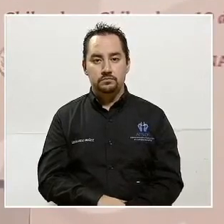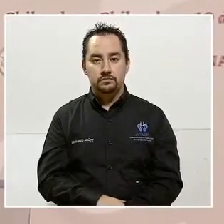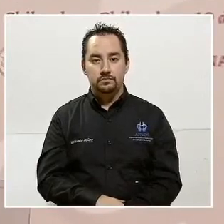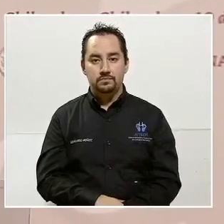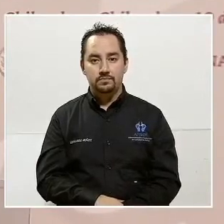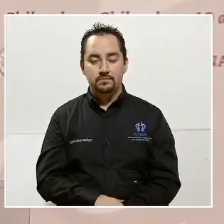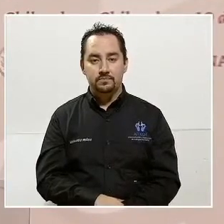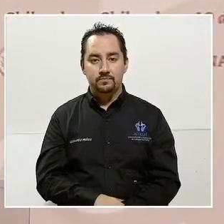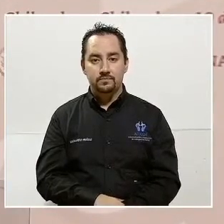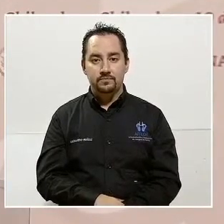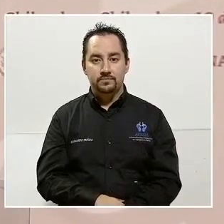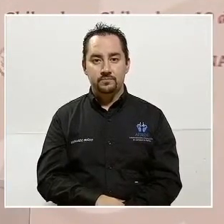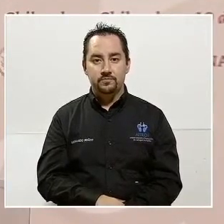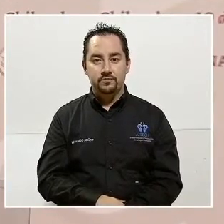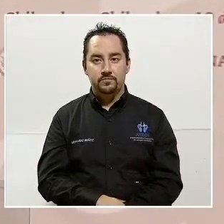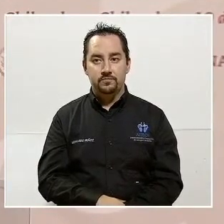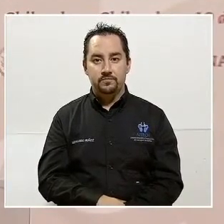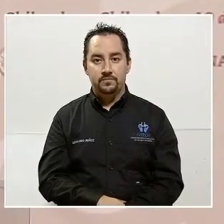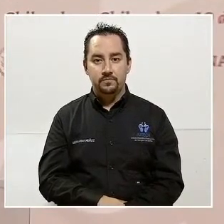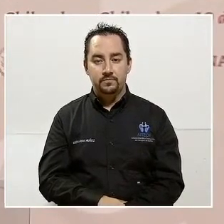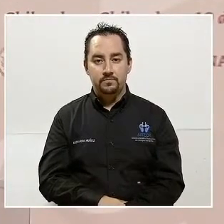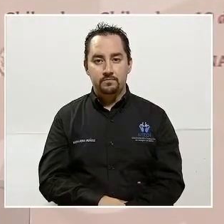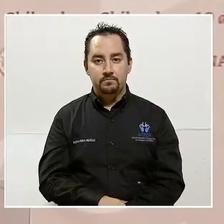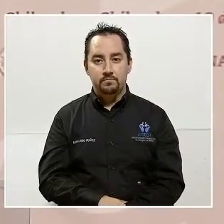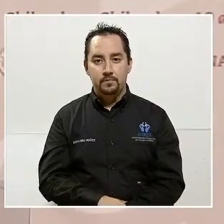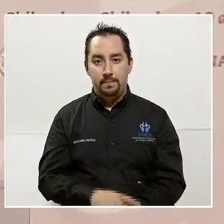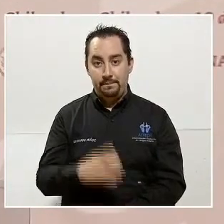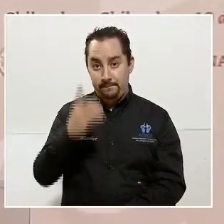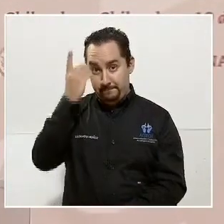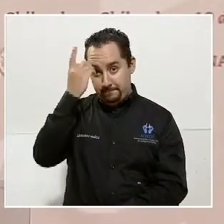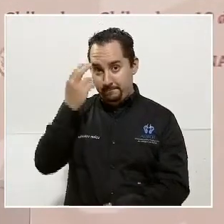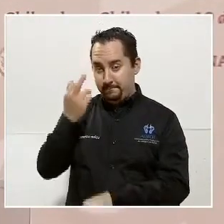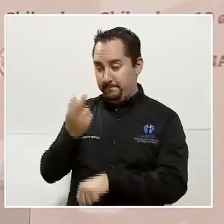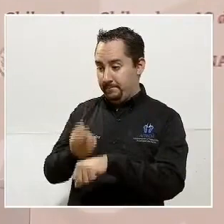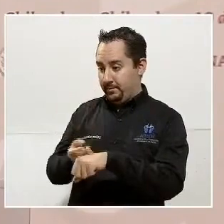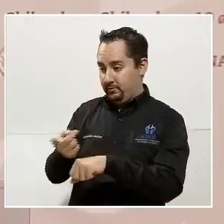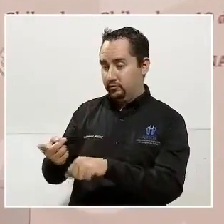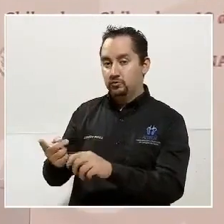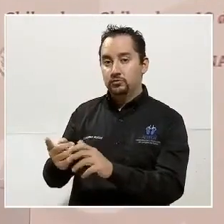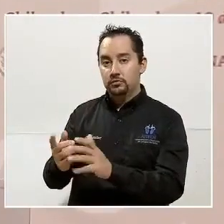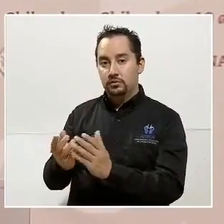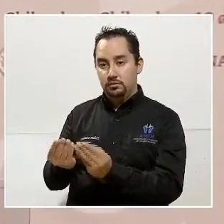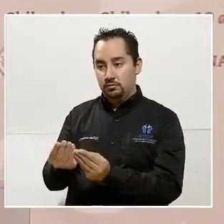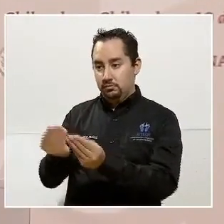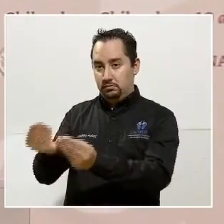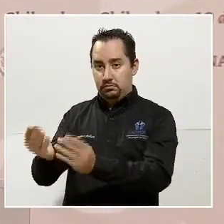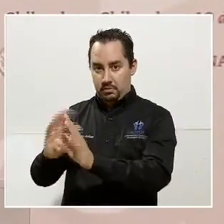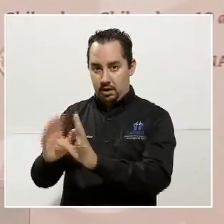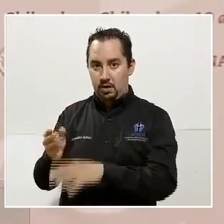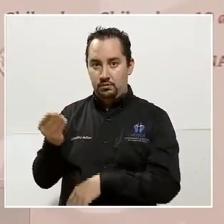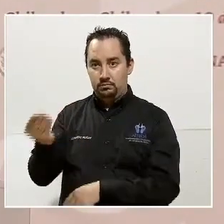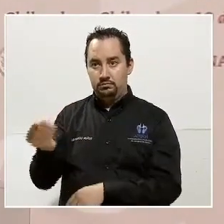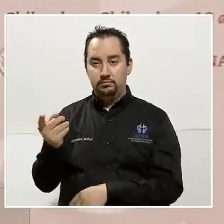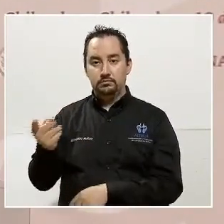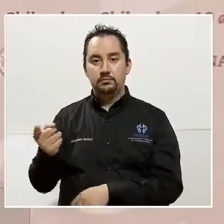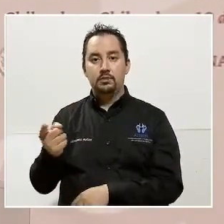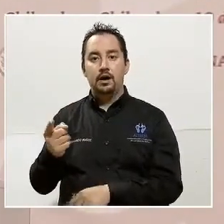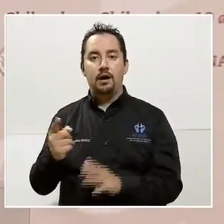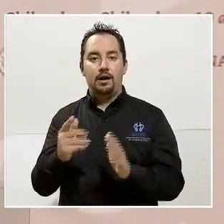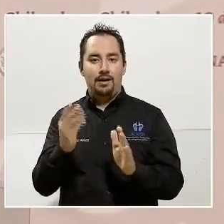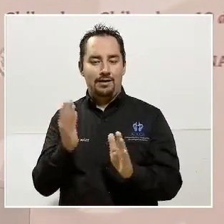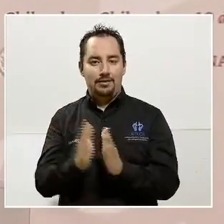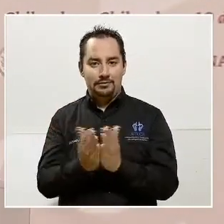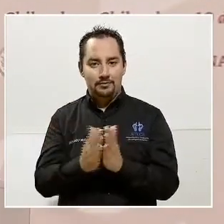la Dirección de Archivos de la Nación, el Archivo General de la